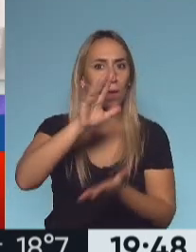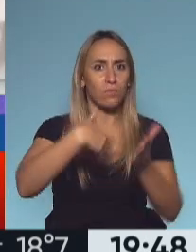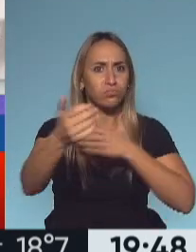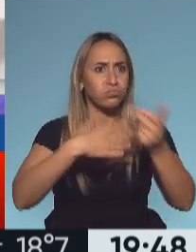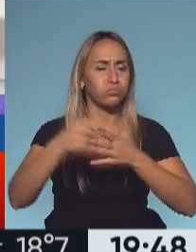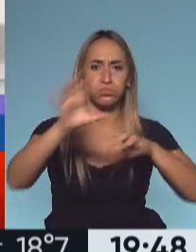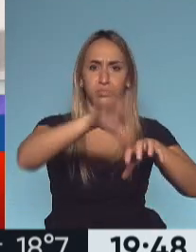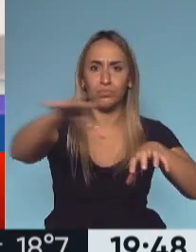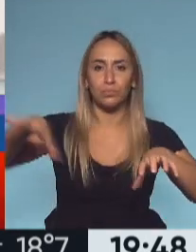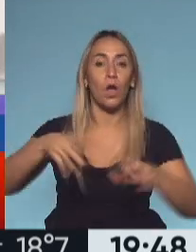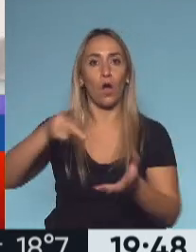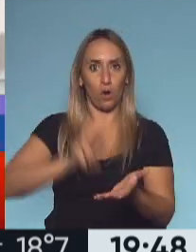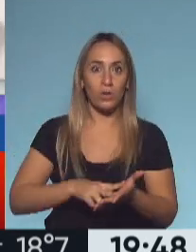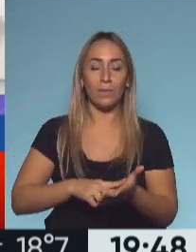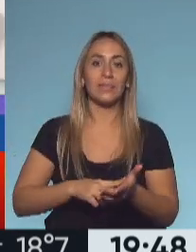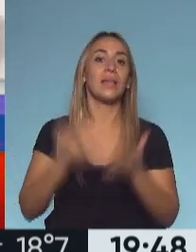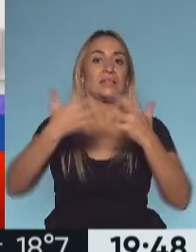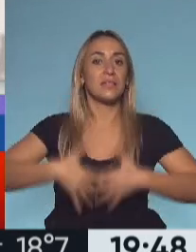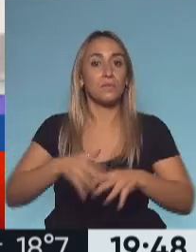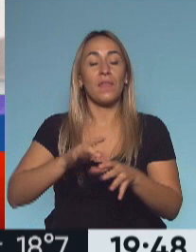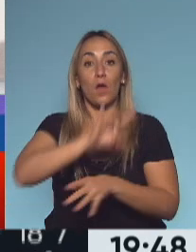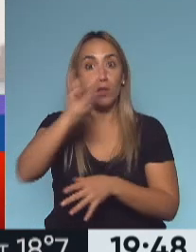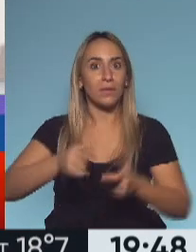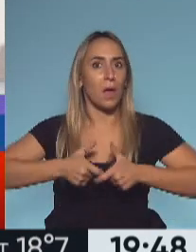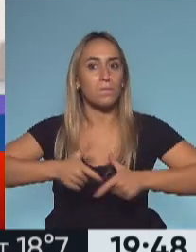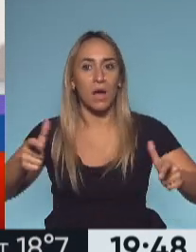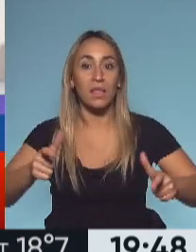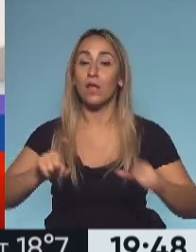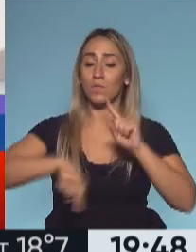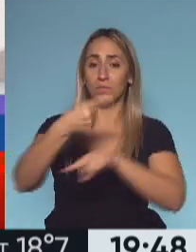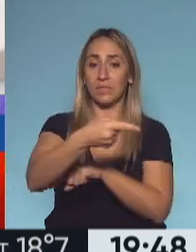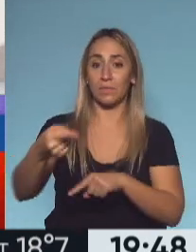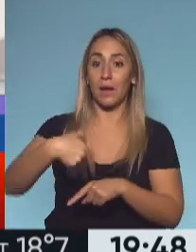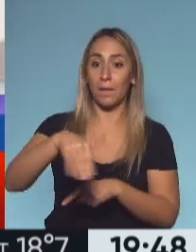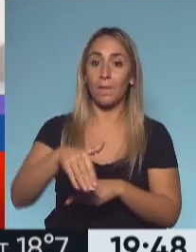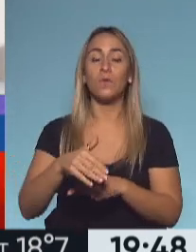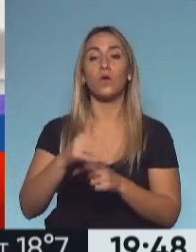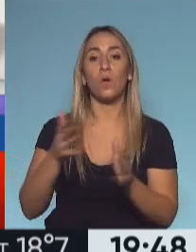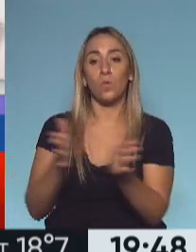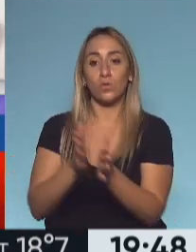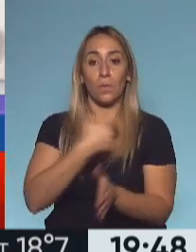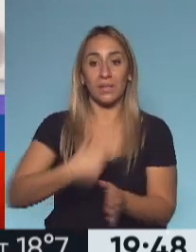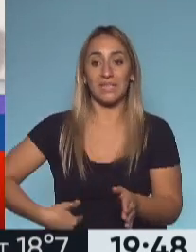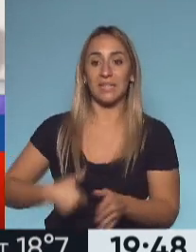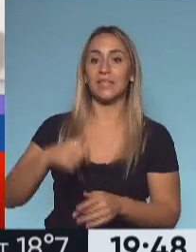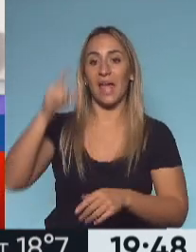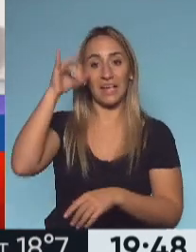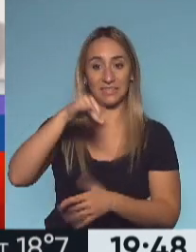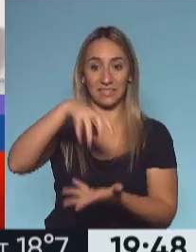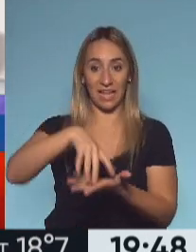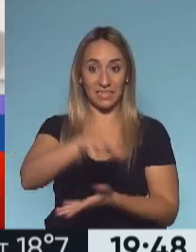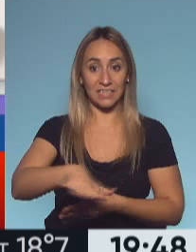Volvemos a expandir nuestro sistema universitario. La semana próxima vamos a estar con el presidente en Ezeiza, ¿no? Ya está en proceso de